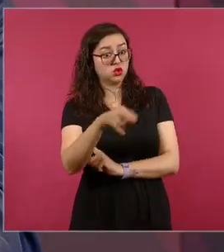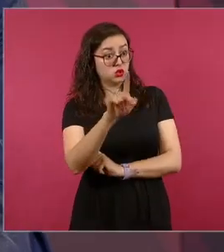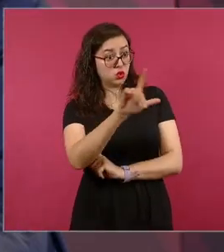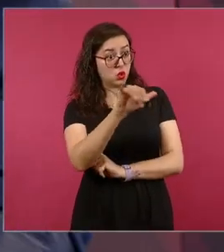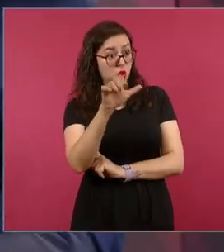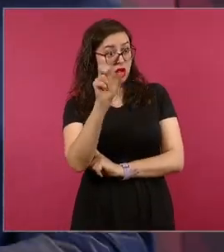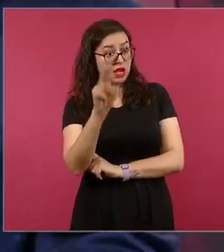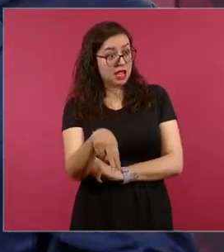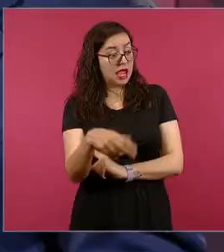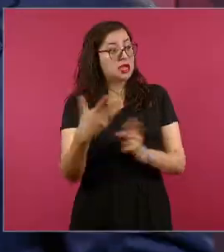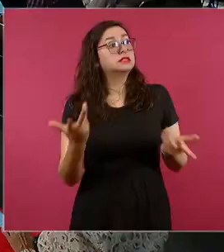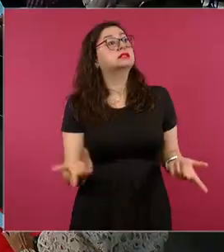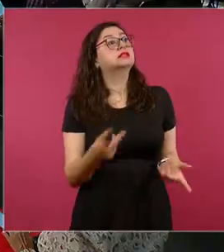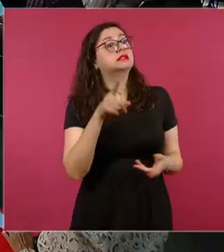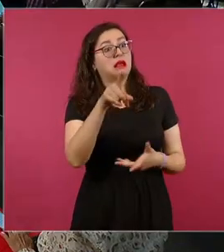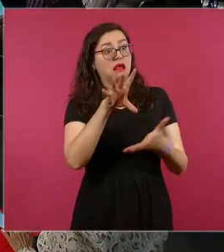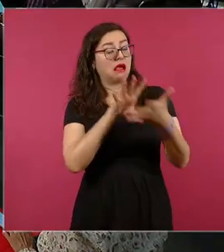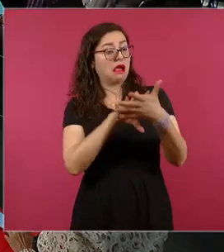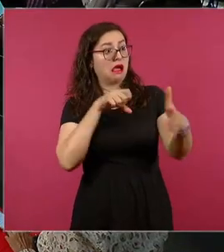¿Y por qué no atiendes